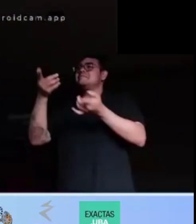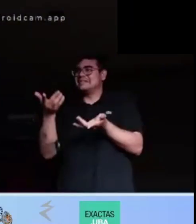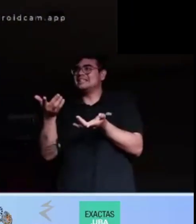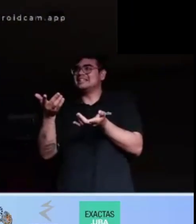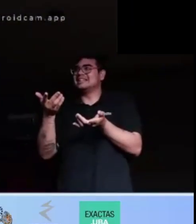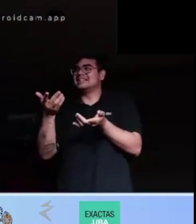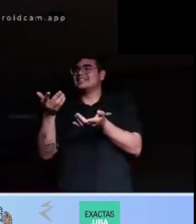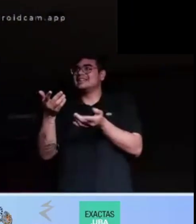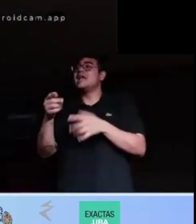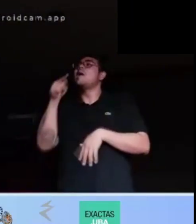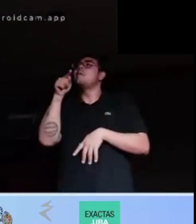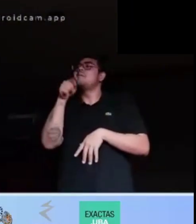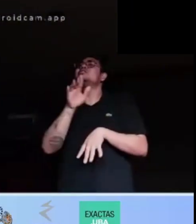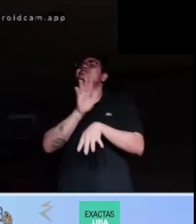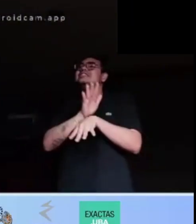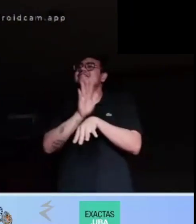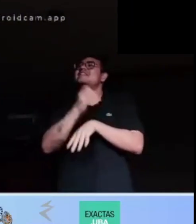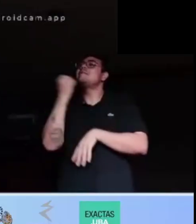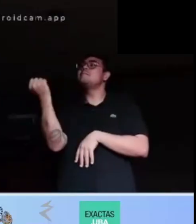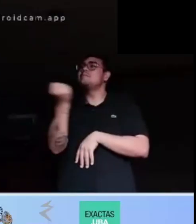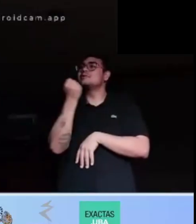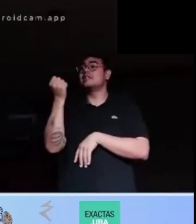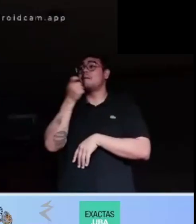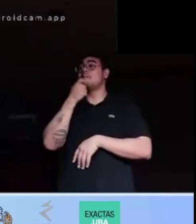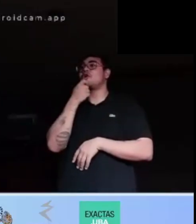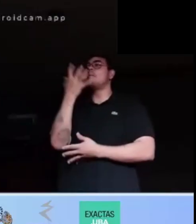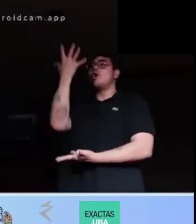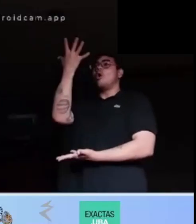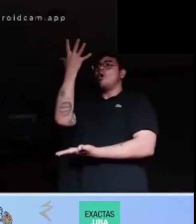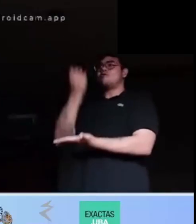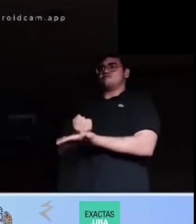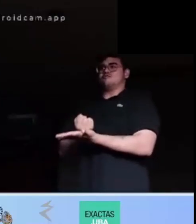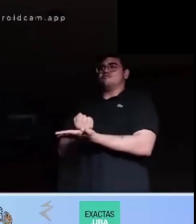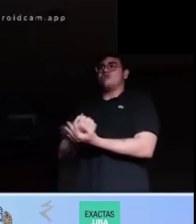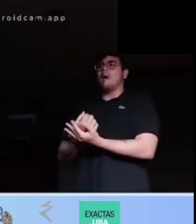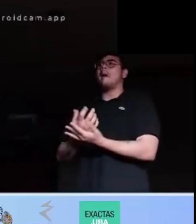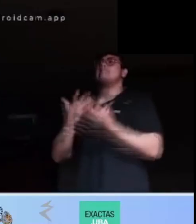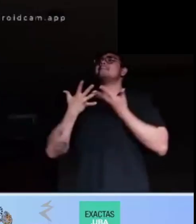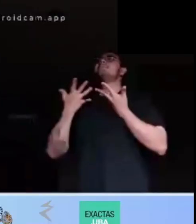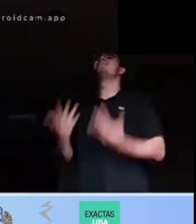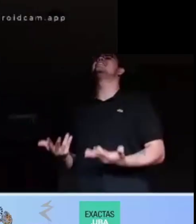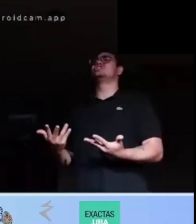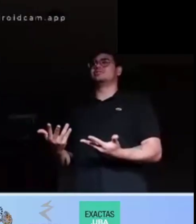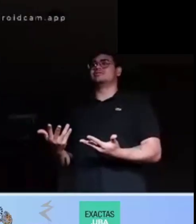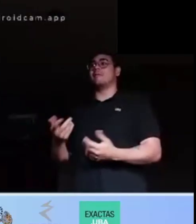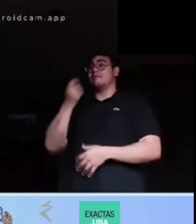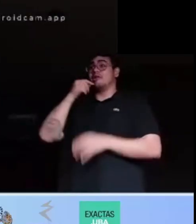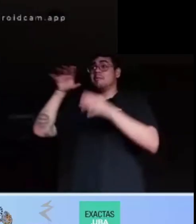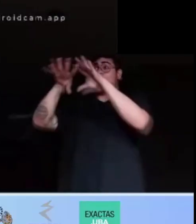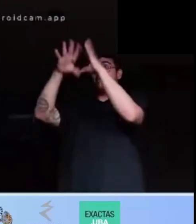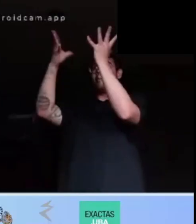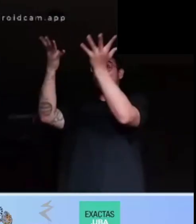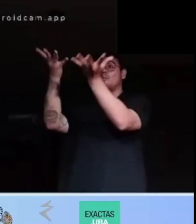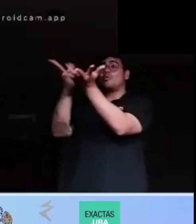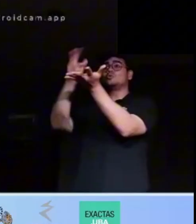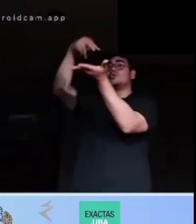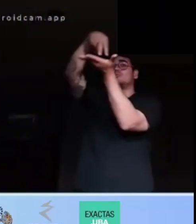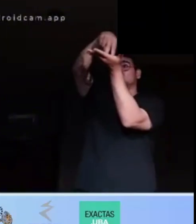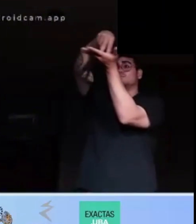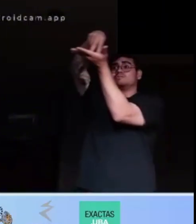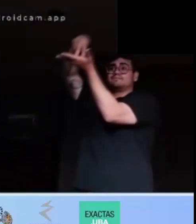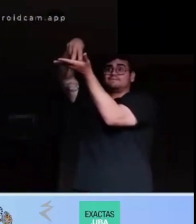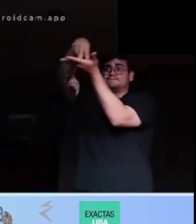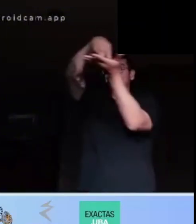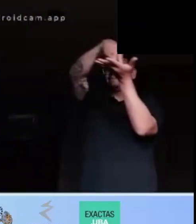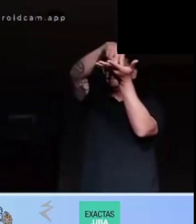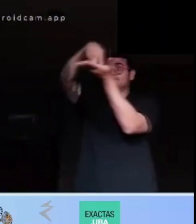nosotros estamos parados en la Tierra, pero no vemos. Lo tenemos tan naturalizado. Si que la